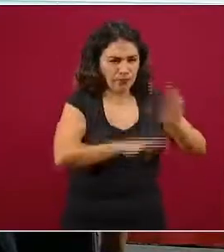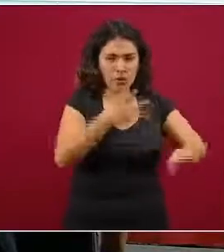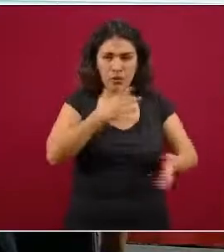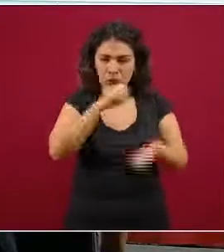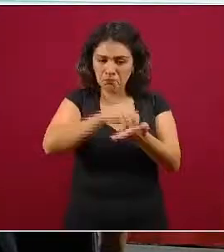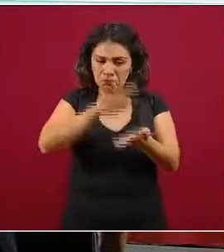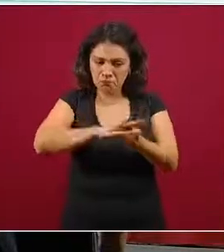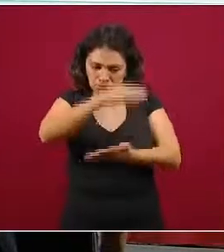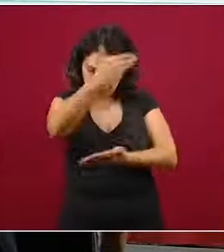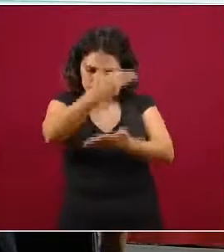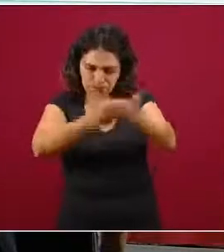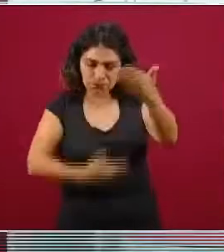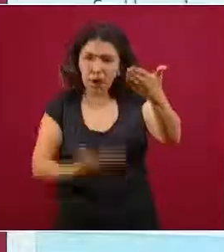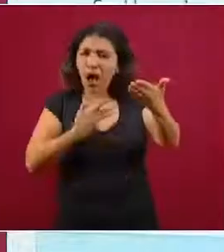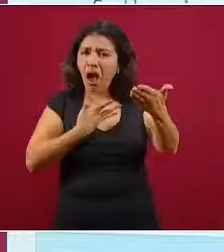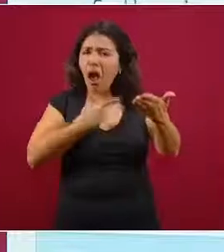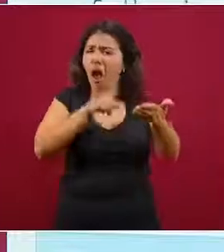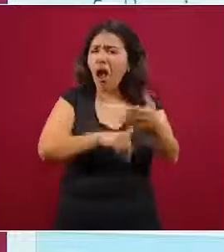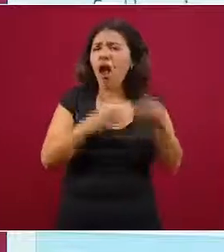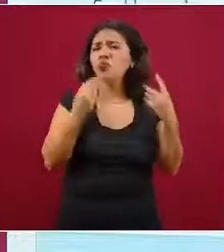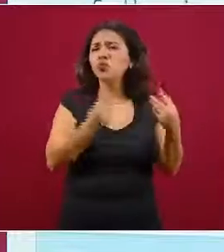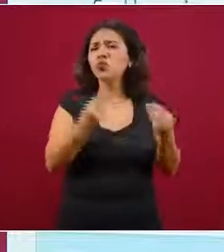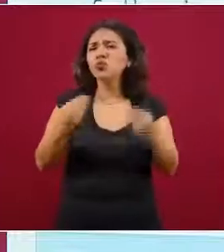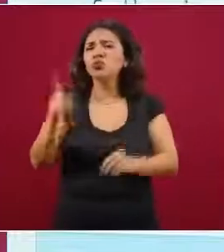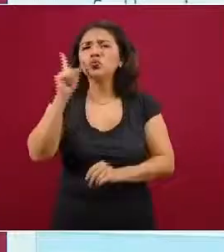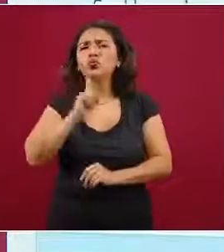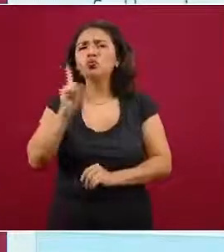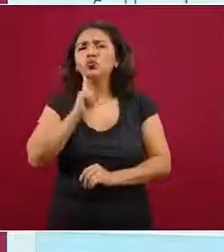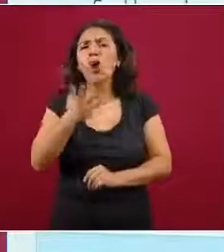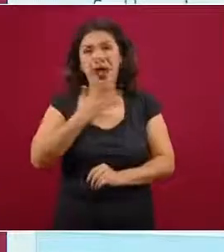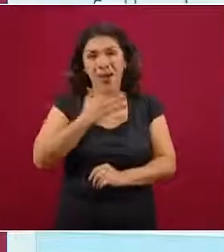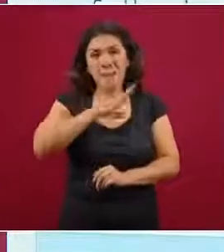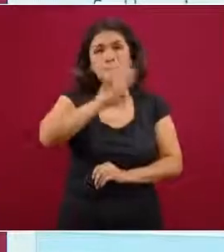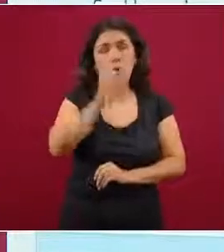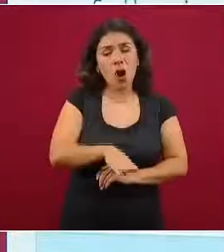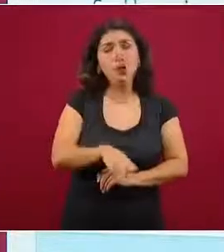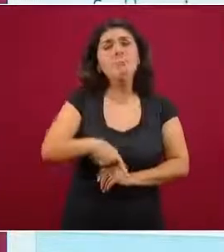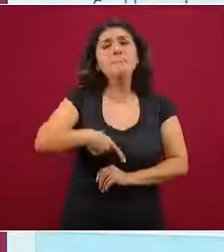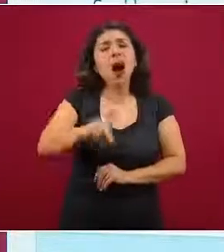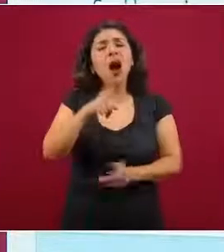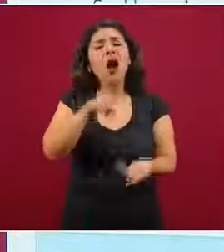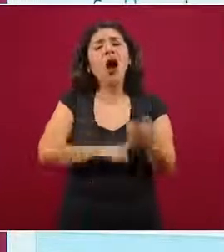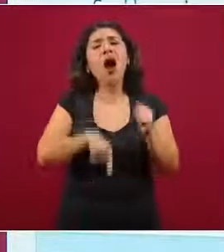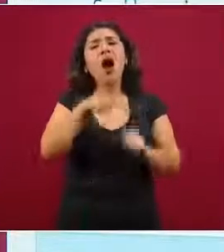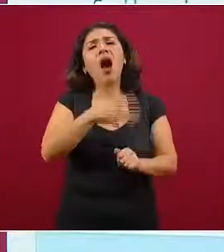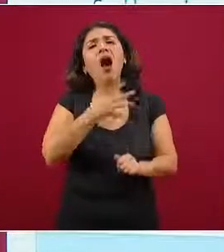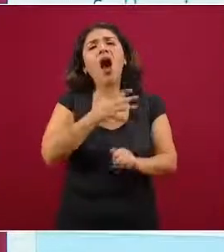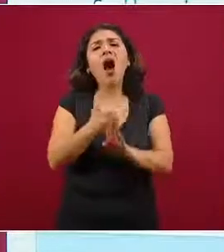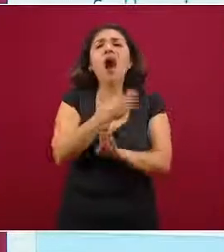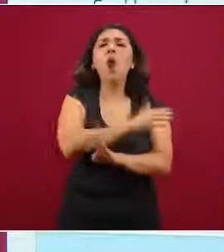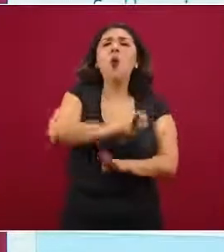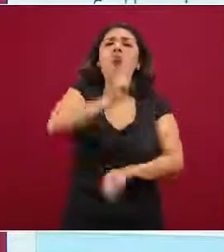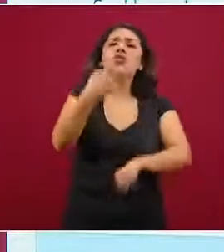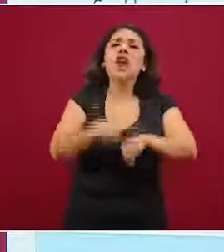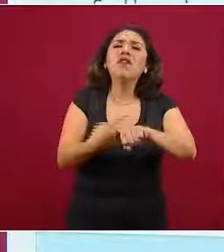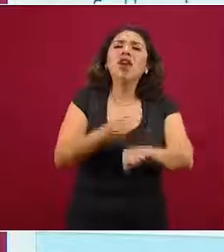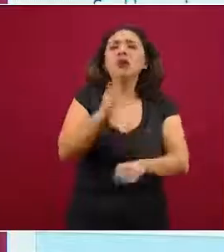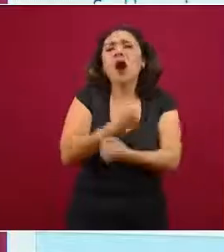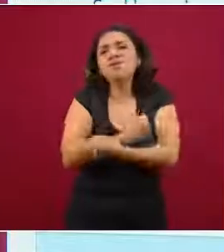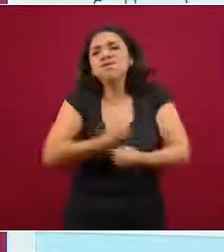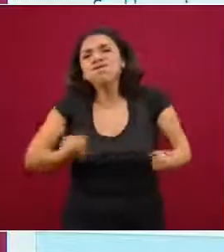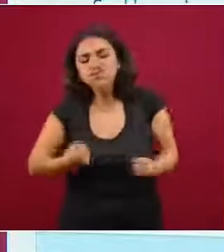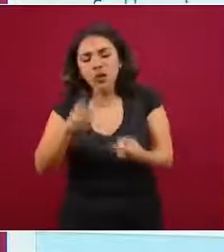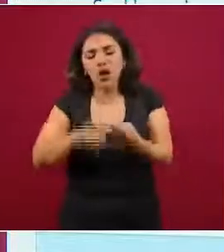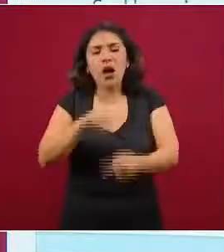registradas, muchas mujeres que han muerto y que tienen comorbilidades como obesidad,